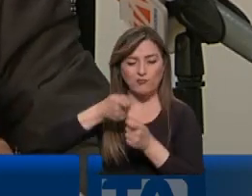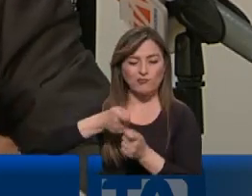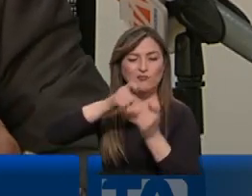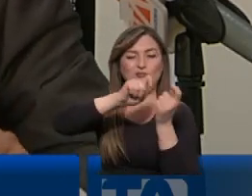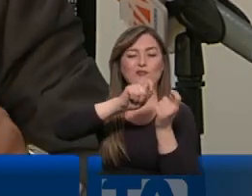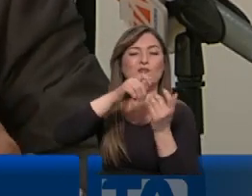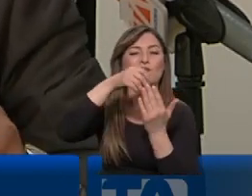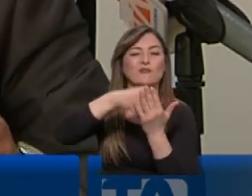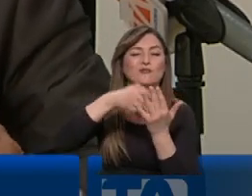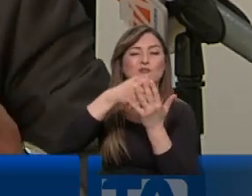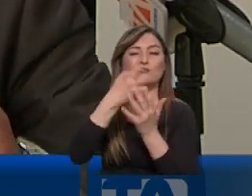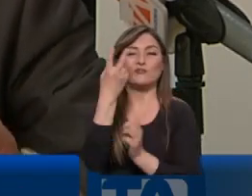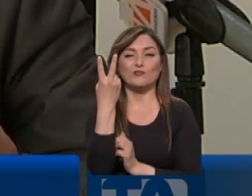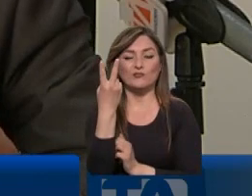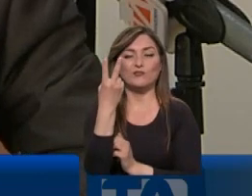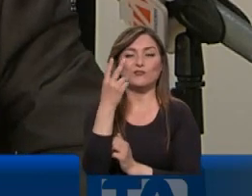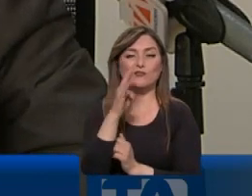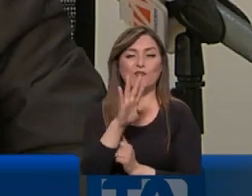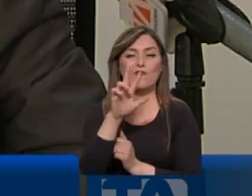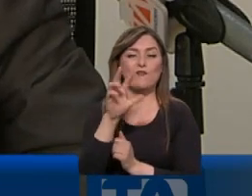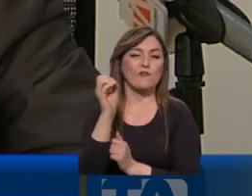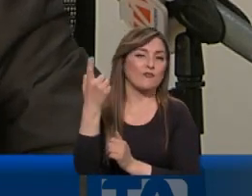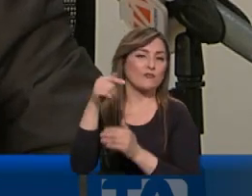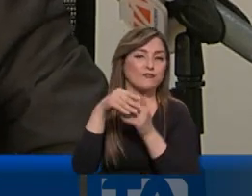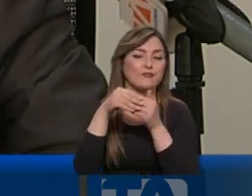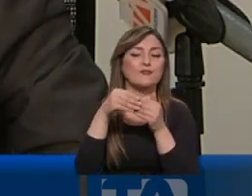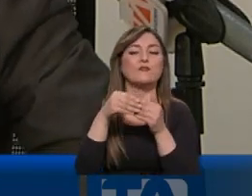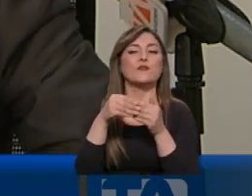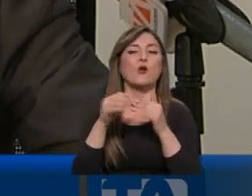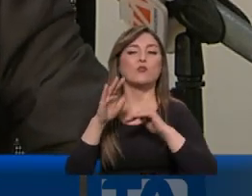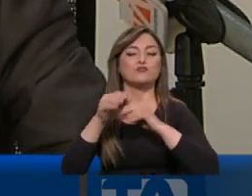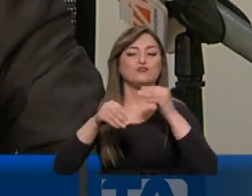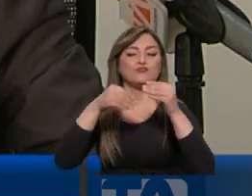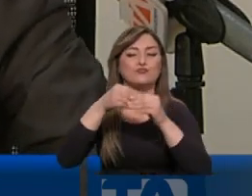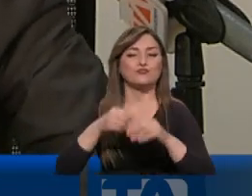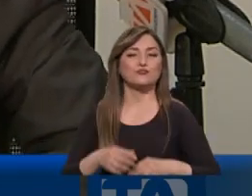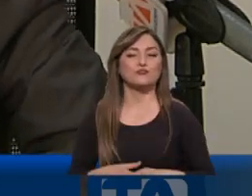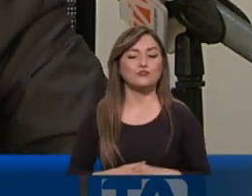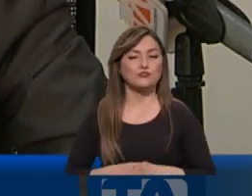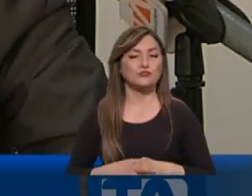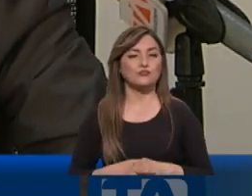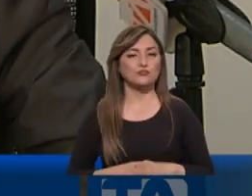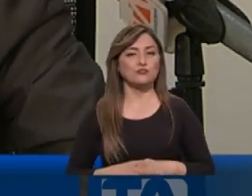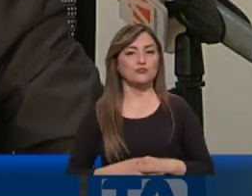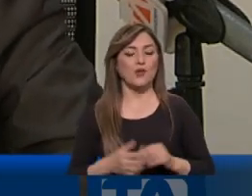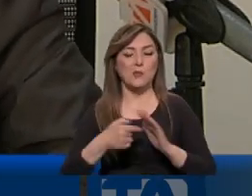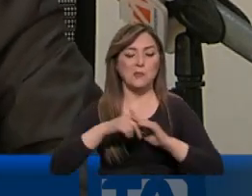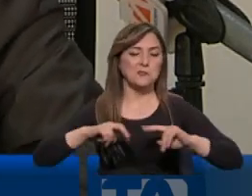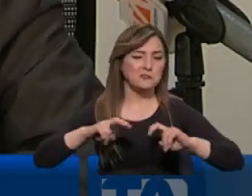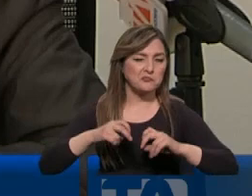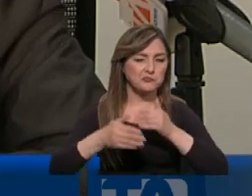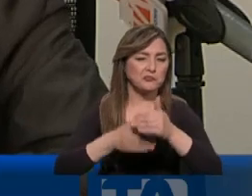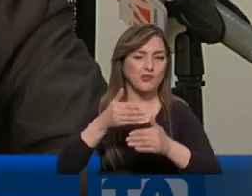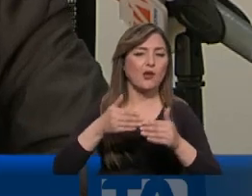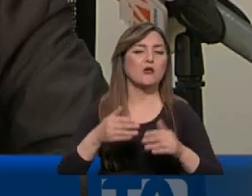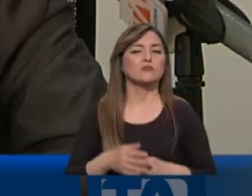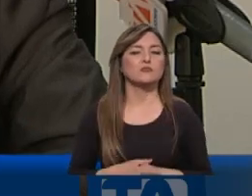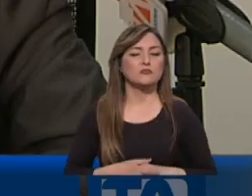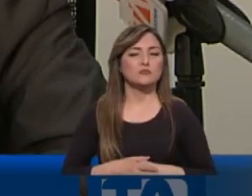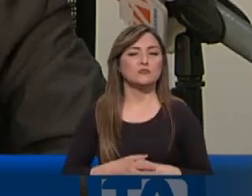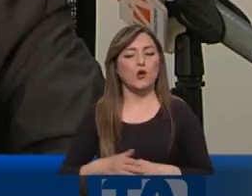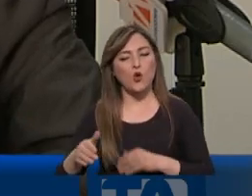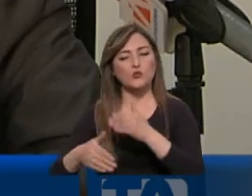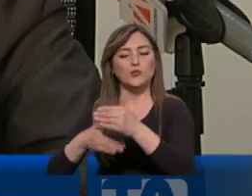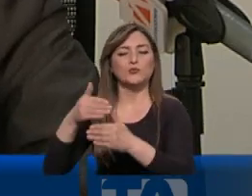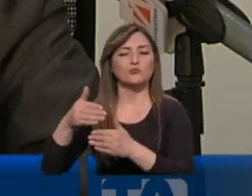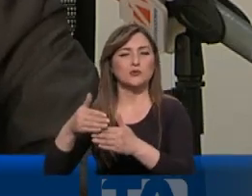los 430 millones de dólares de compromiso de inversión, uno en fase exploratoria y otro ya muy cerca